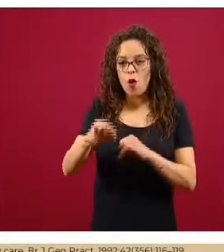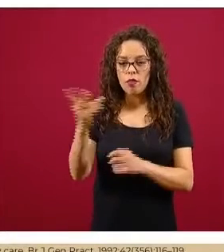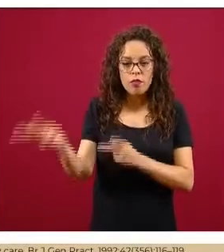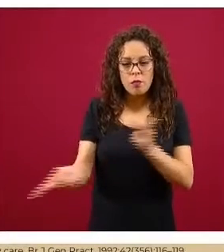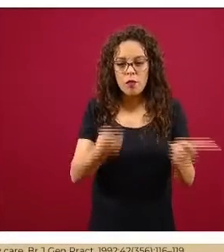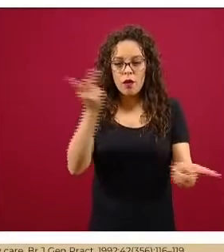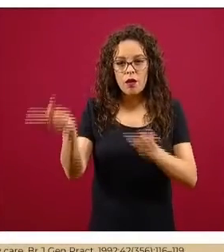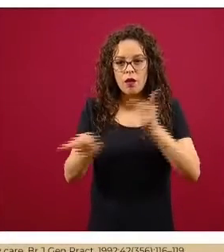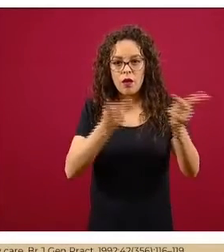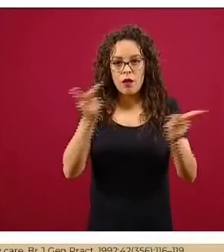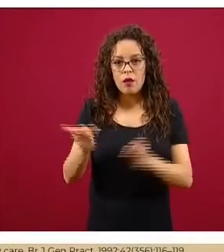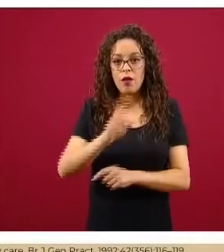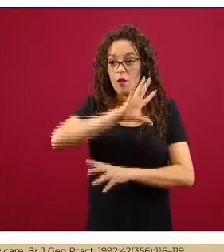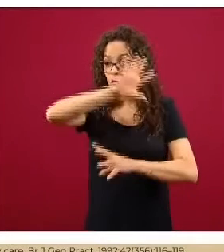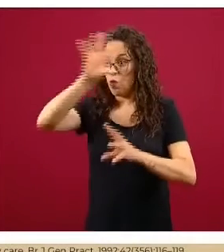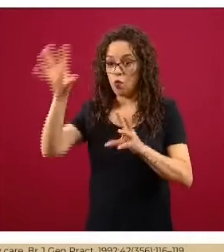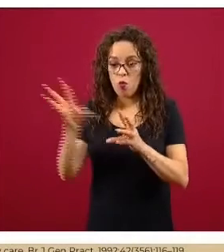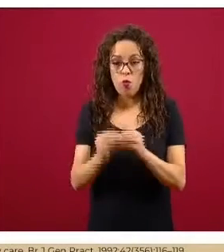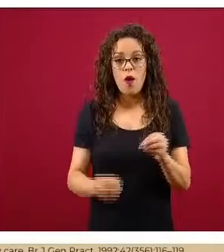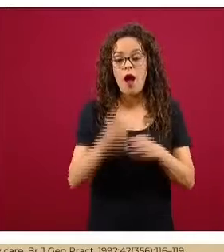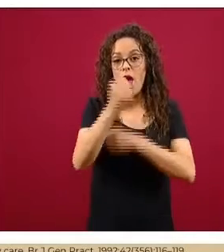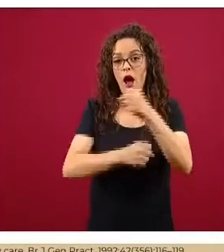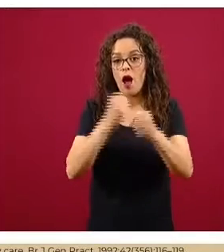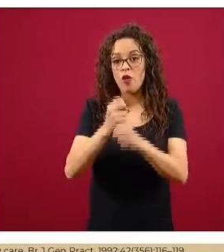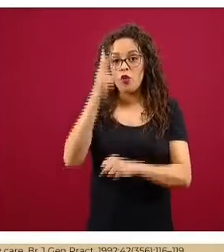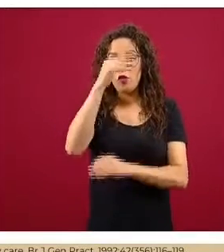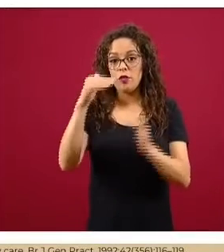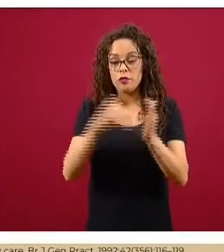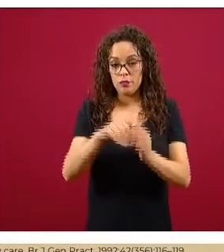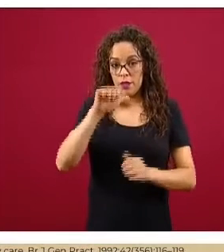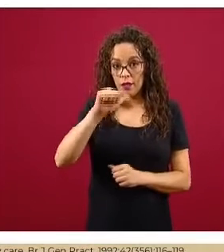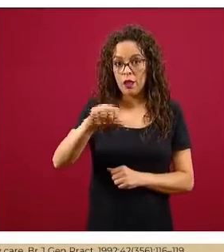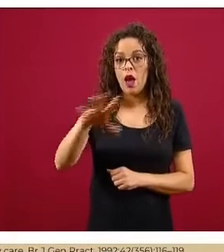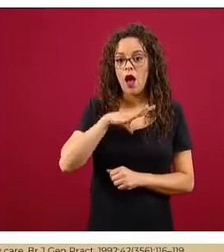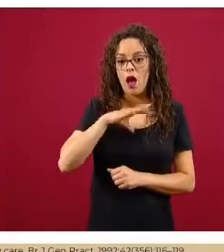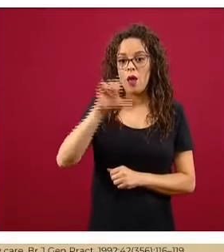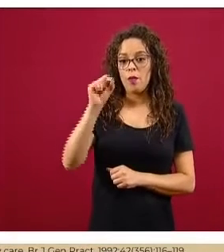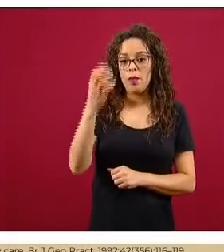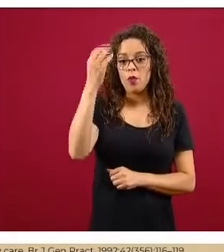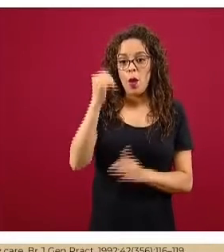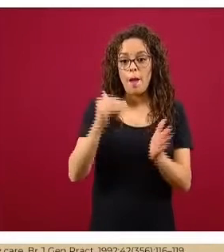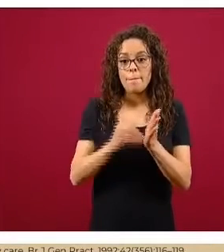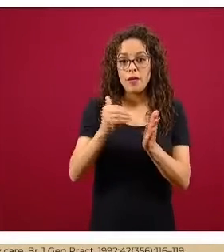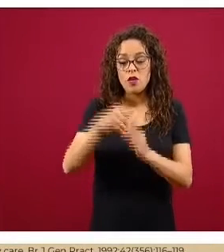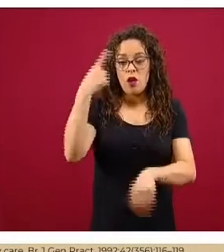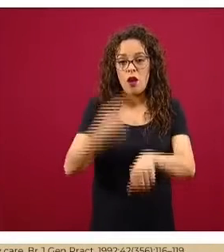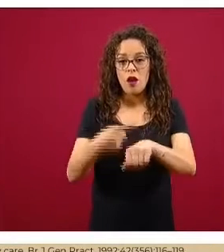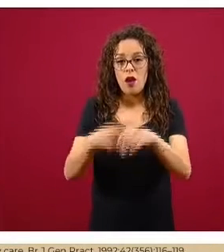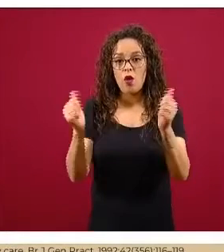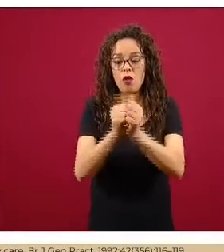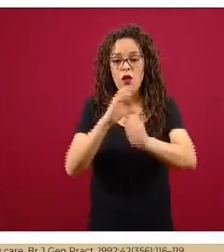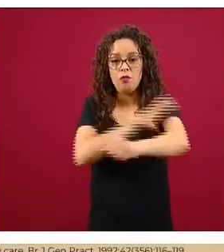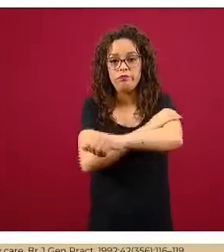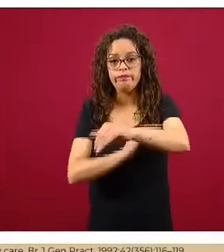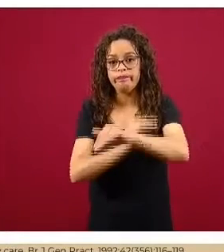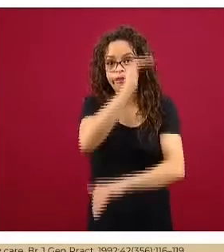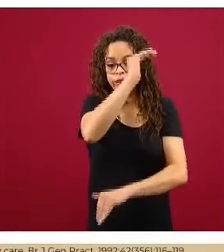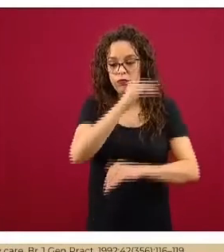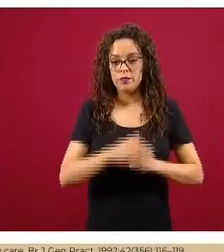del 2016. Tenemos un cálculo de que existen 29 millones de personas con hipertensión, pero de los cuales